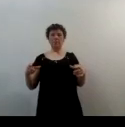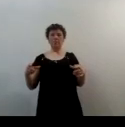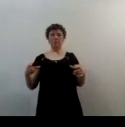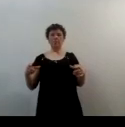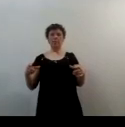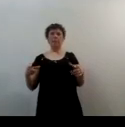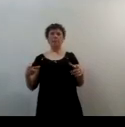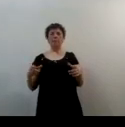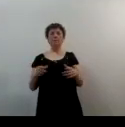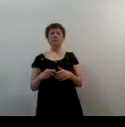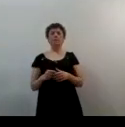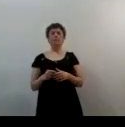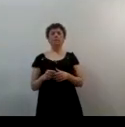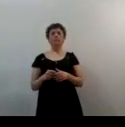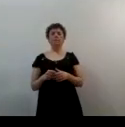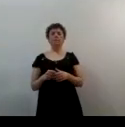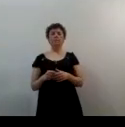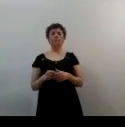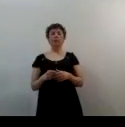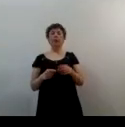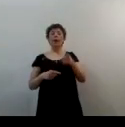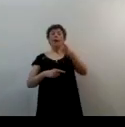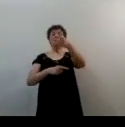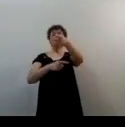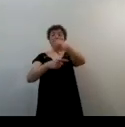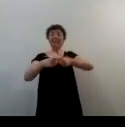llano, pues media pizza mediana,